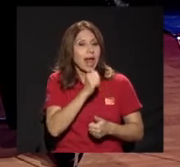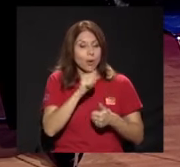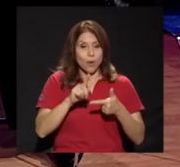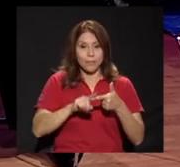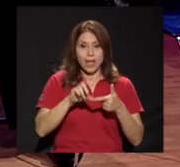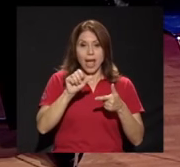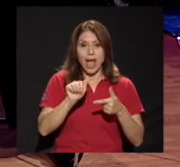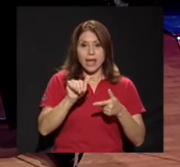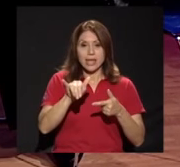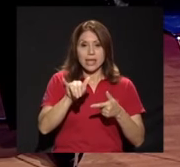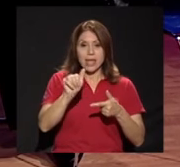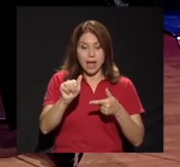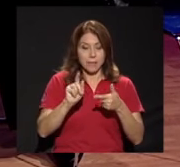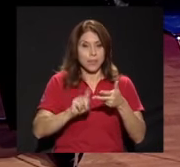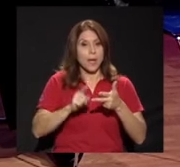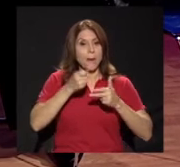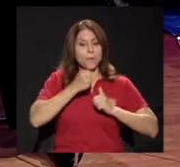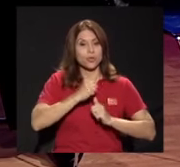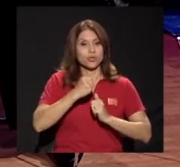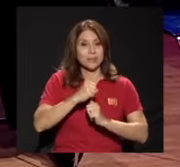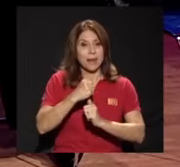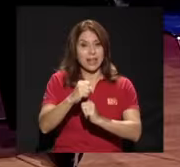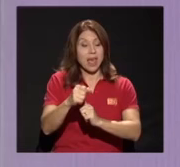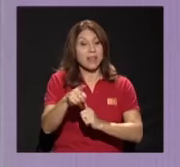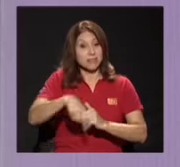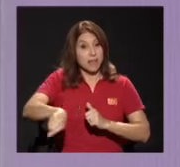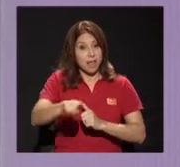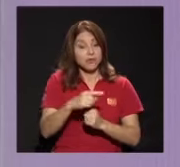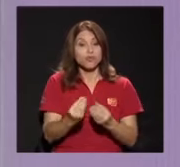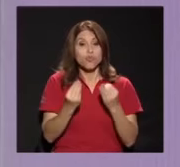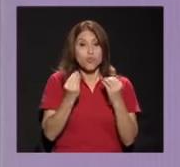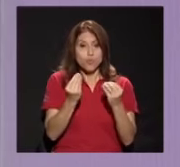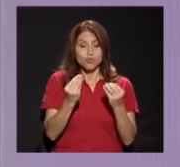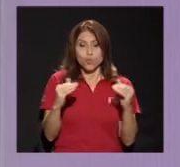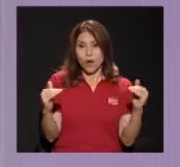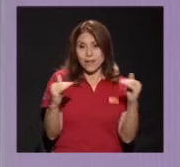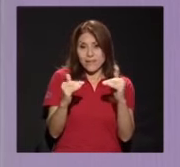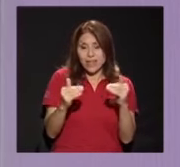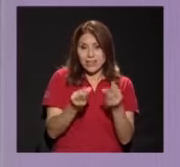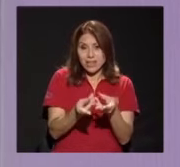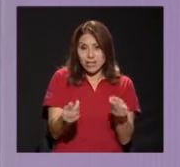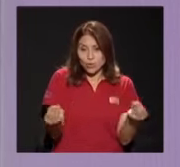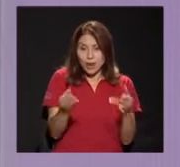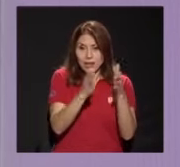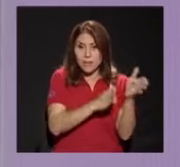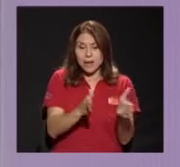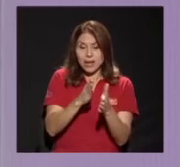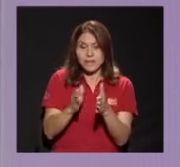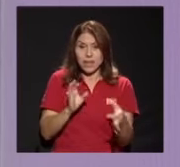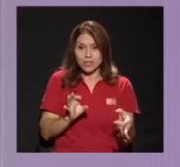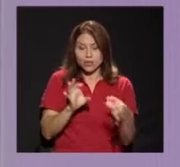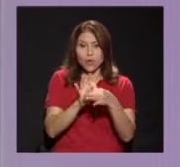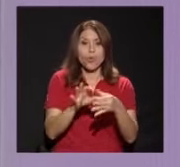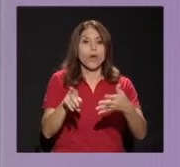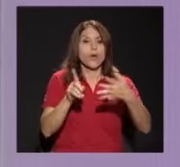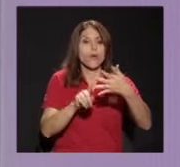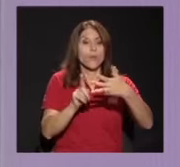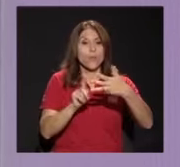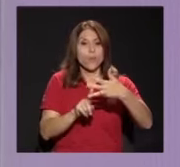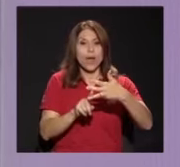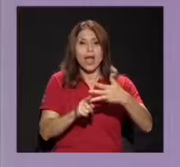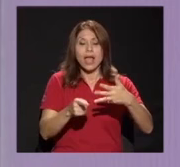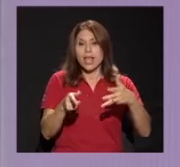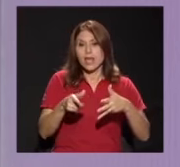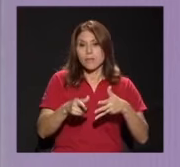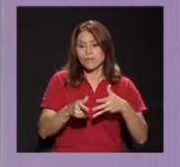las municipalidades que tienen una competencia, sobre todo mucho a nivel territorial y de planificación, ¿verdad? Tenemos a los acueductos